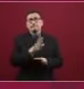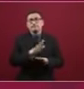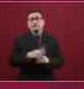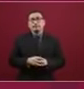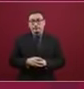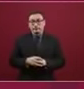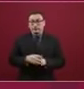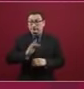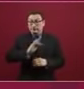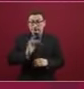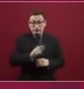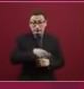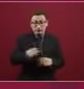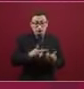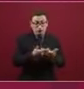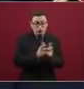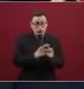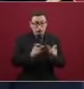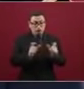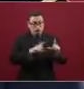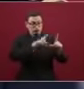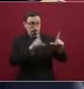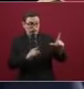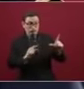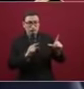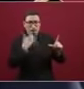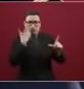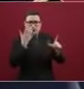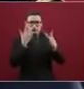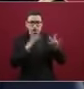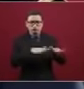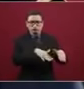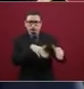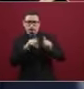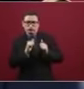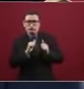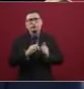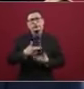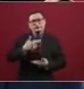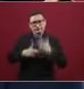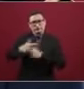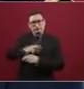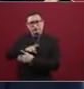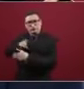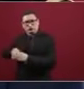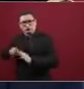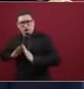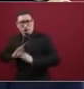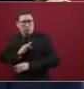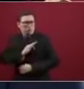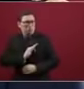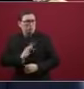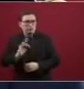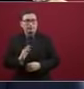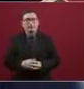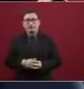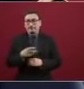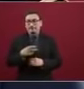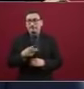quieran reintegrarse a la función de Fuerzas Armadas lo podrán hacer, pero vamos a estar